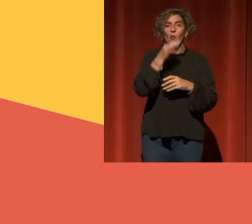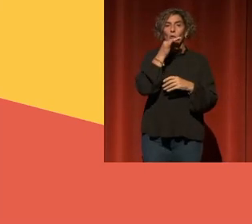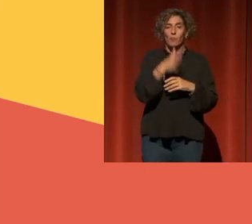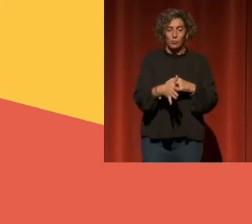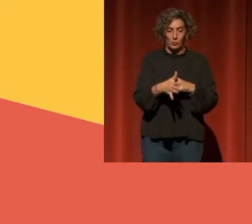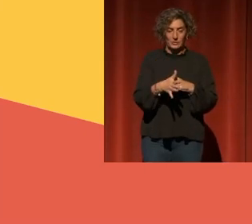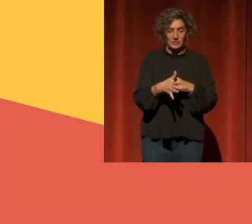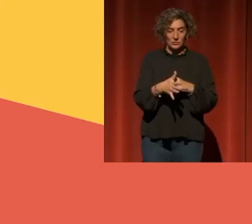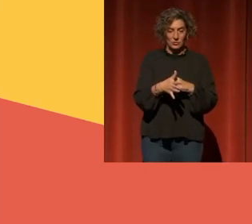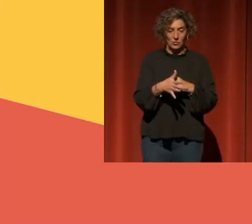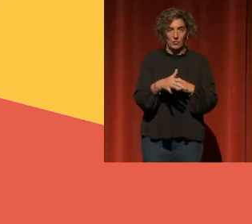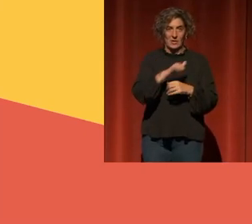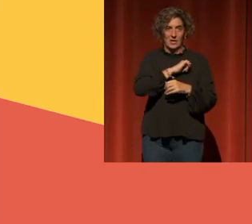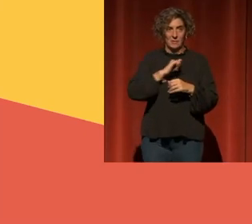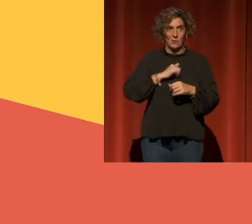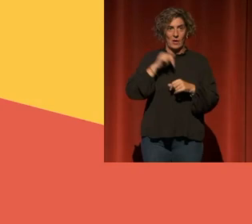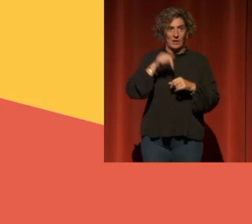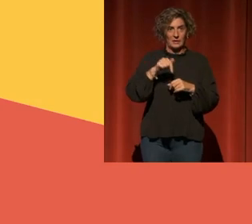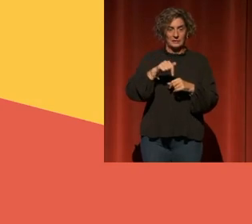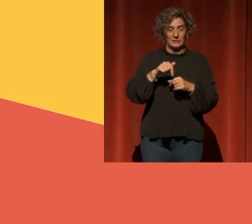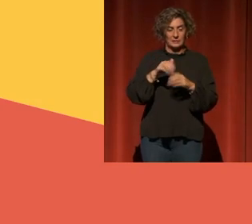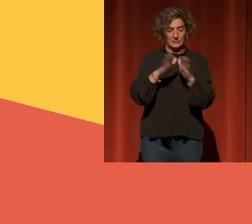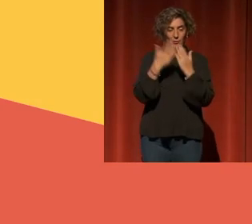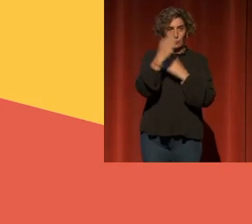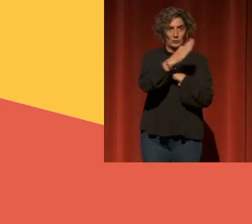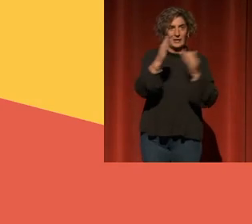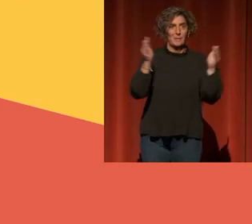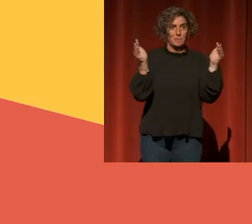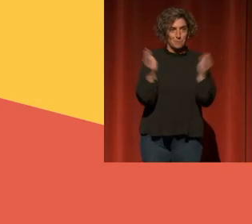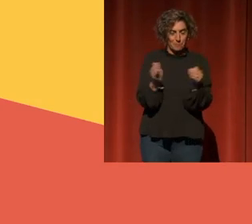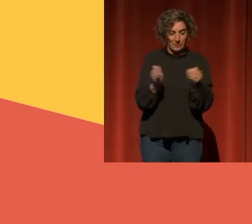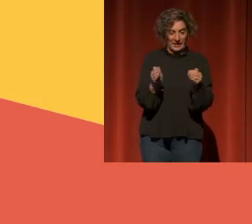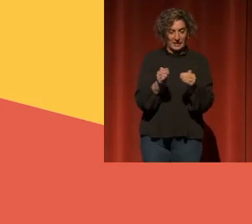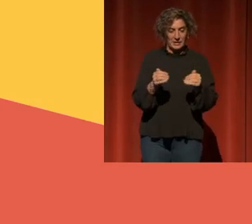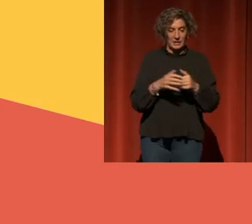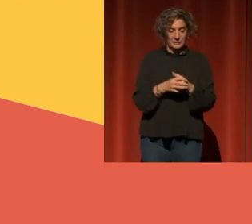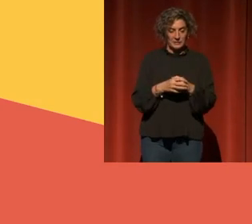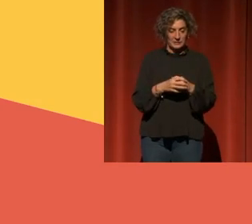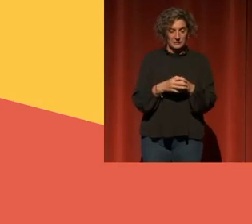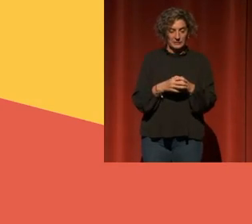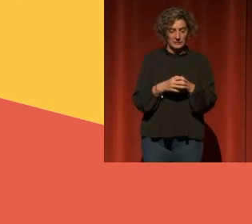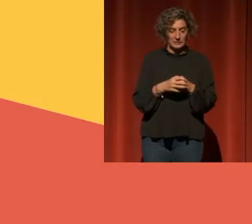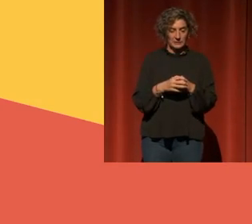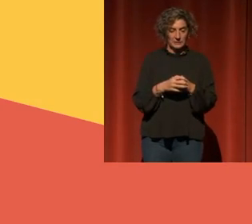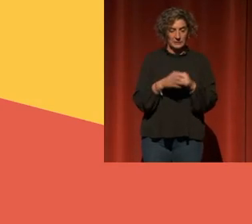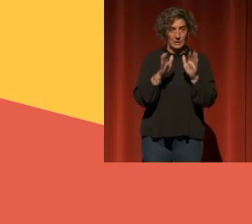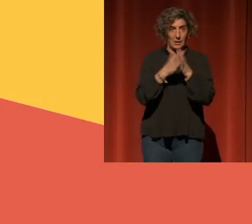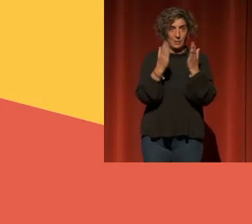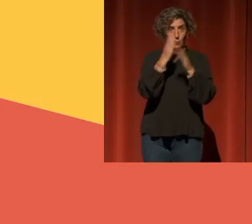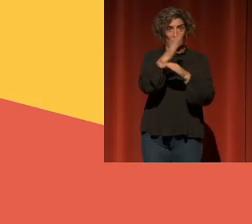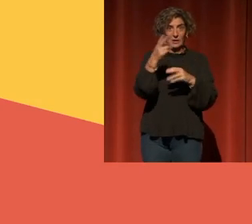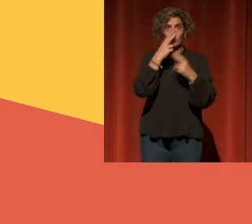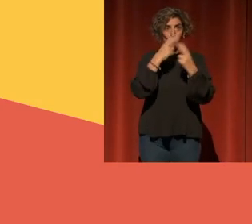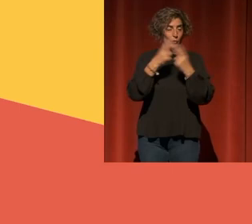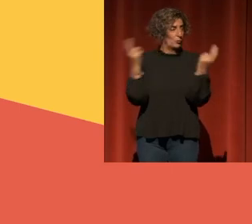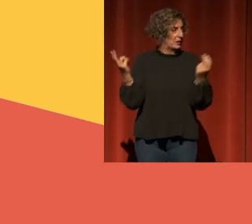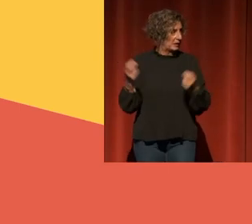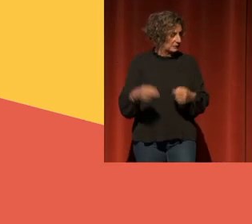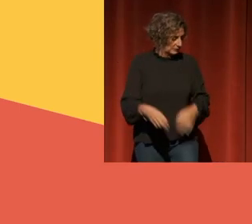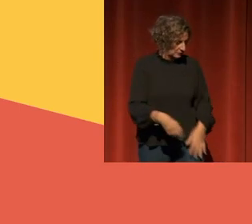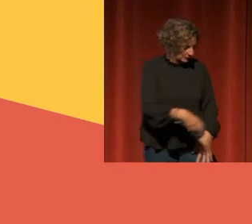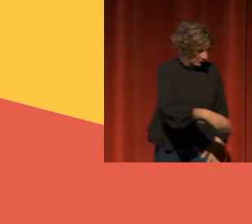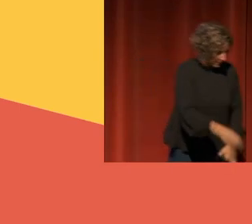individual de muchas bibliotecas pequeñas bibliotecas municipales bibliotecas eh públicas eh que bueno eh